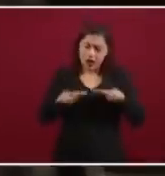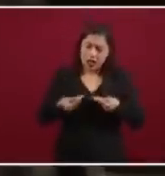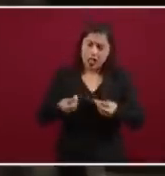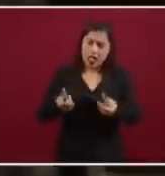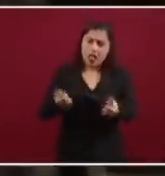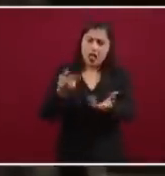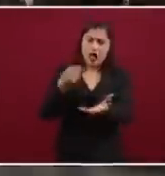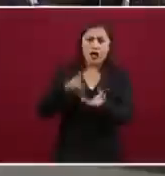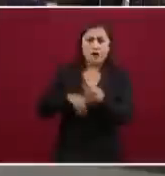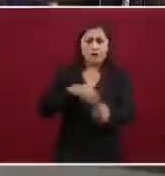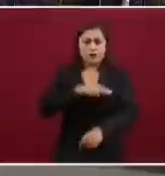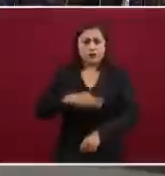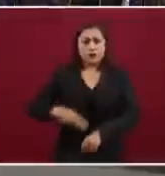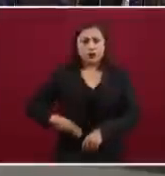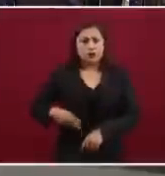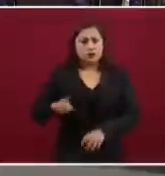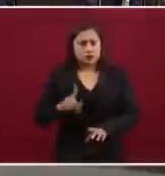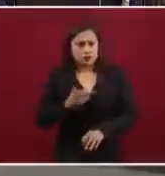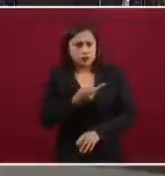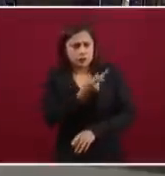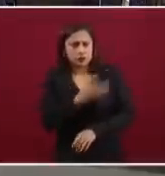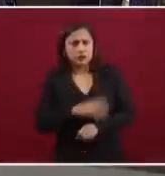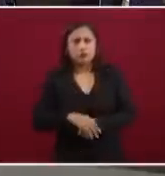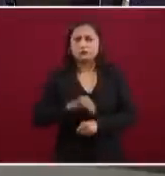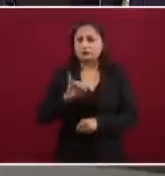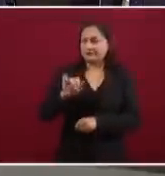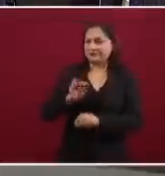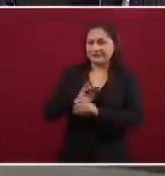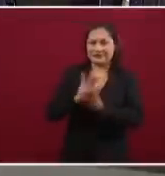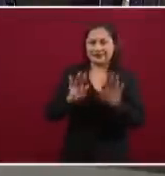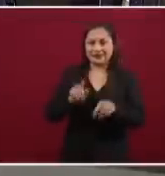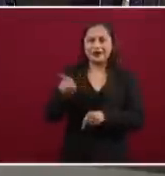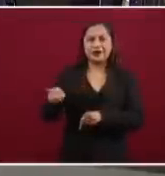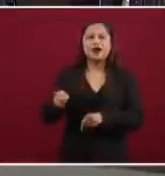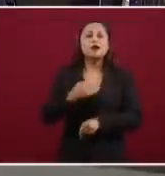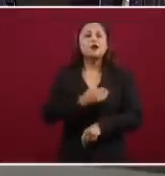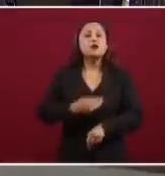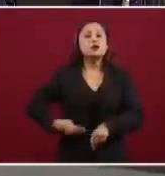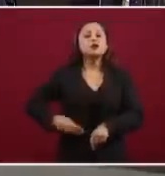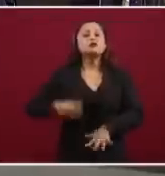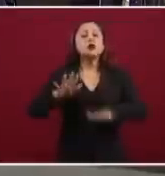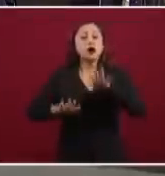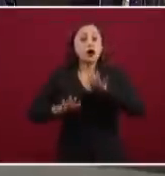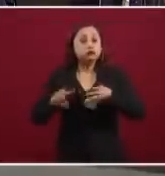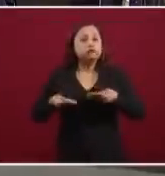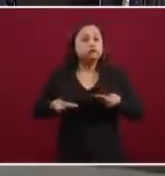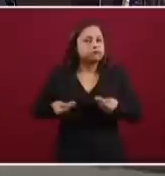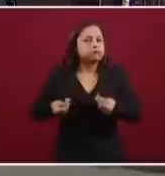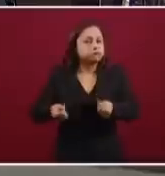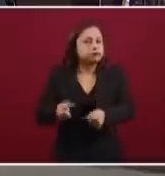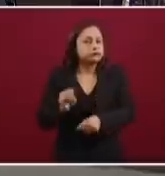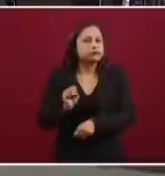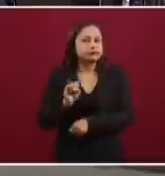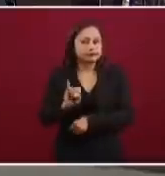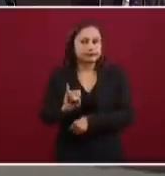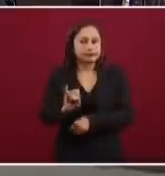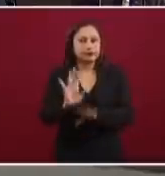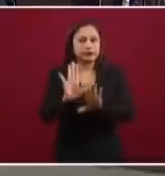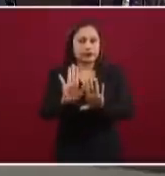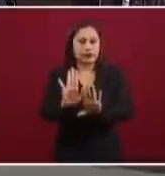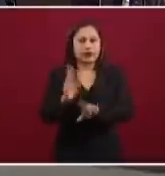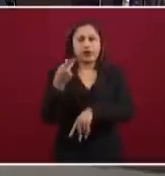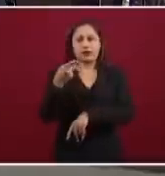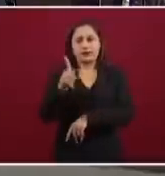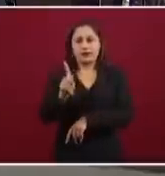en los municipios. Claro que sí hay derroche en los municipios. Hay que hacer una revisión, nada más que no nos